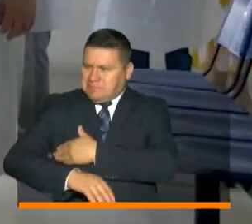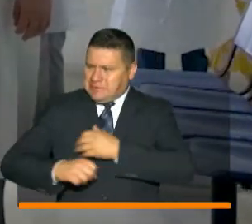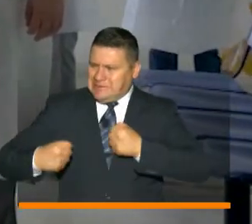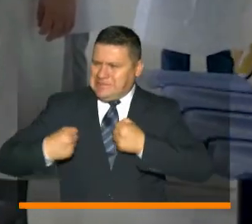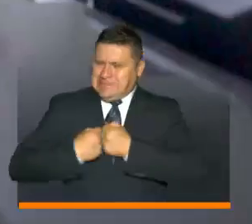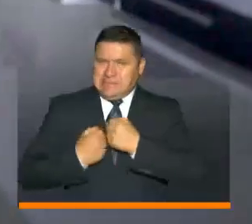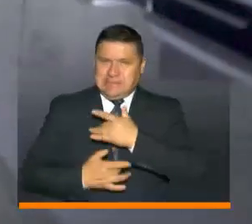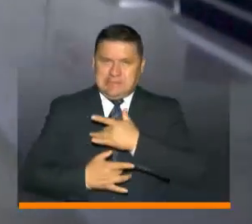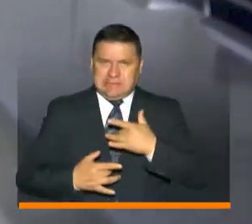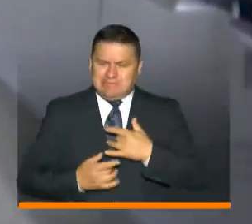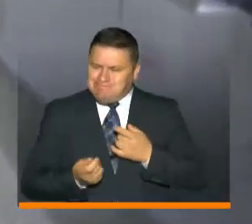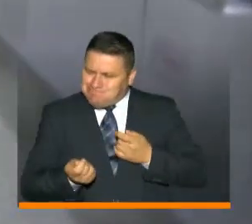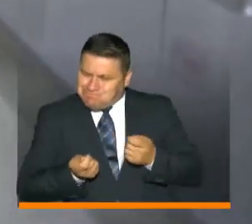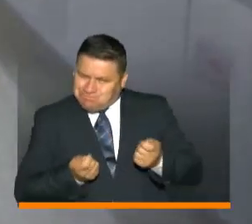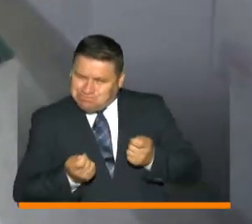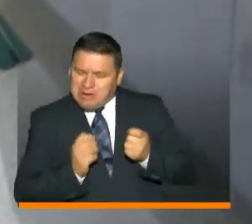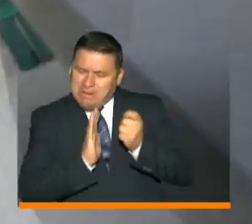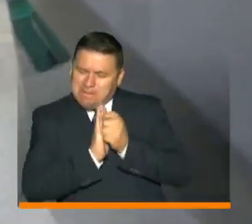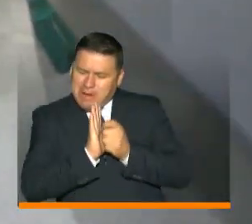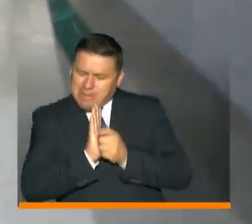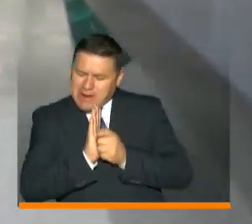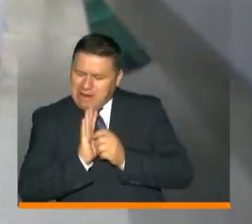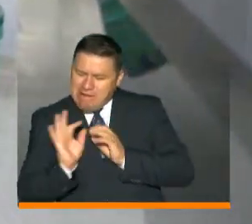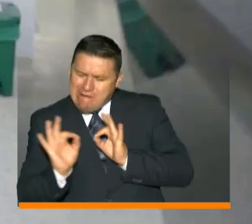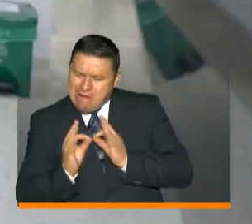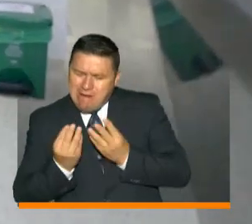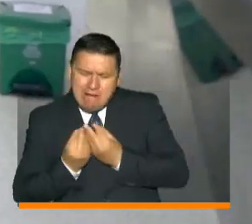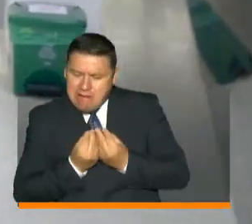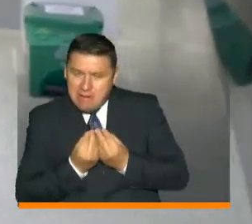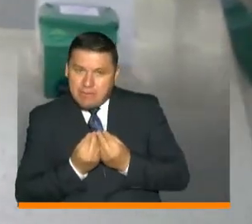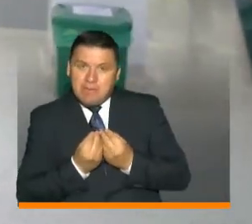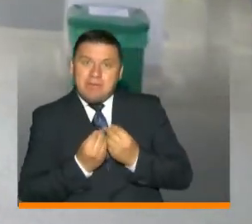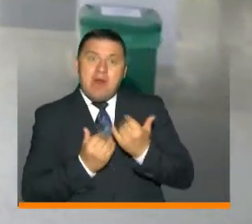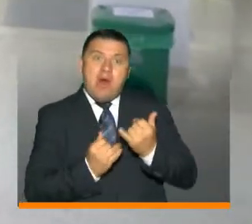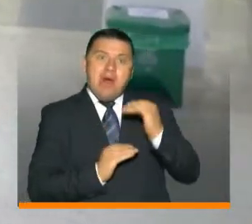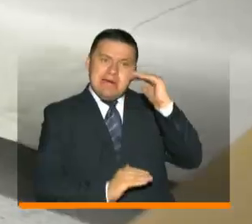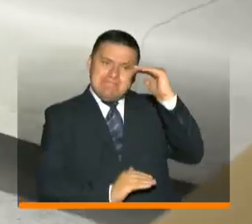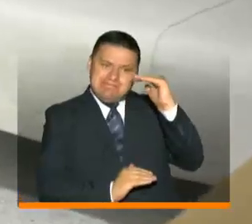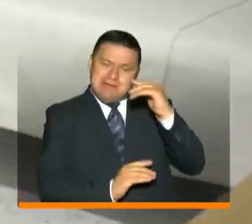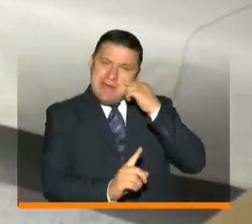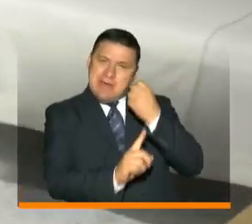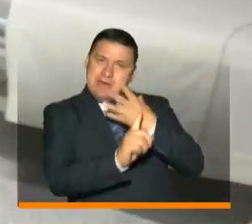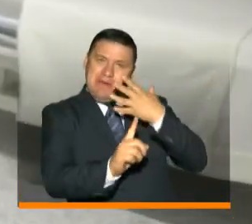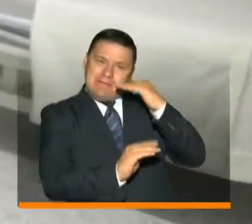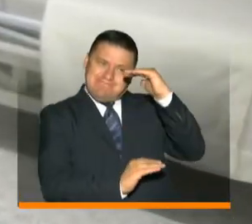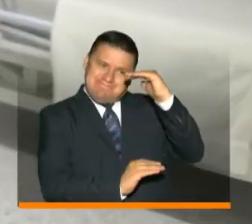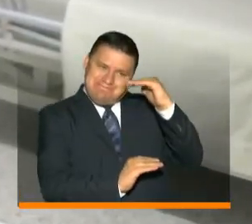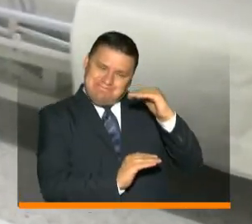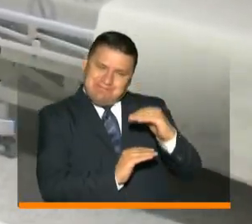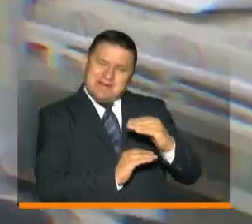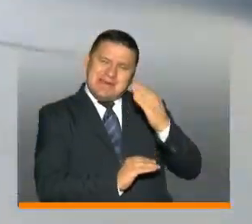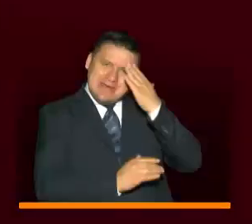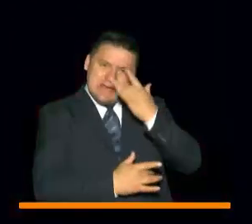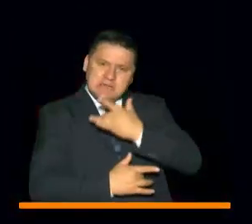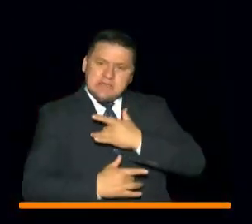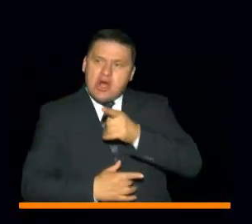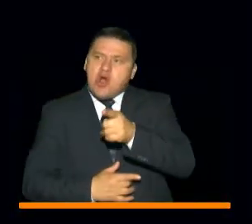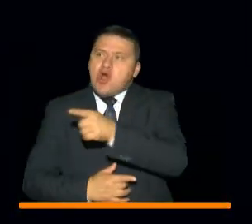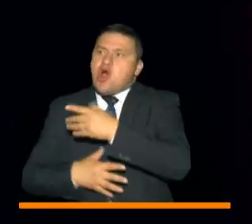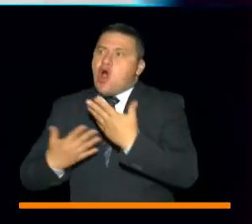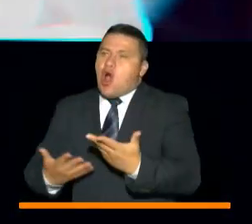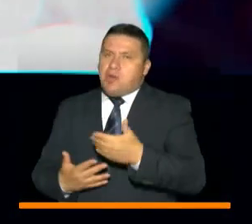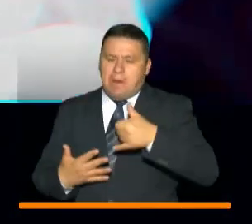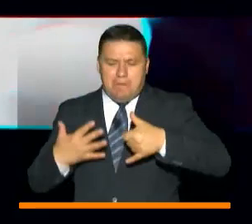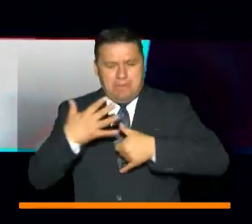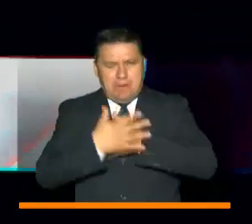pusieron en marcha una estrategia para que nuestro país tuviera el menor impacto posible, así como el fortalecimiento del sistema de salud.